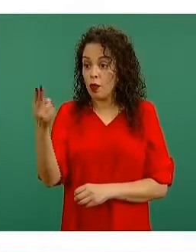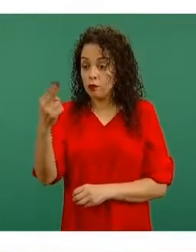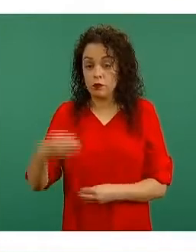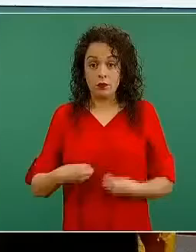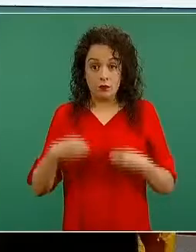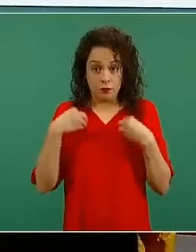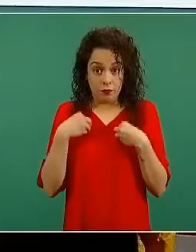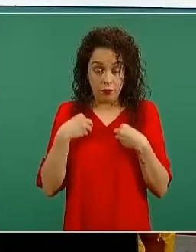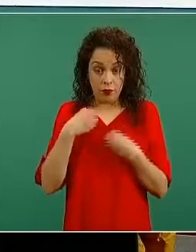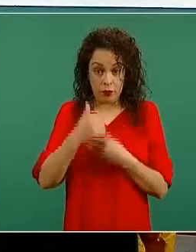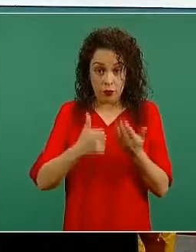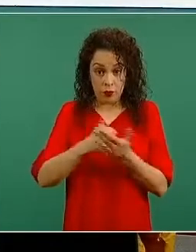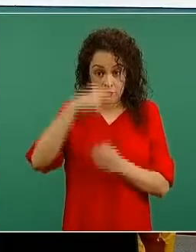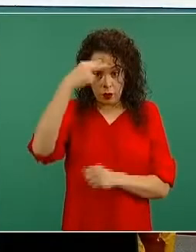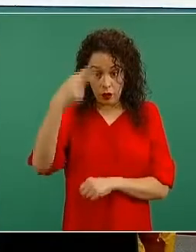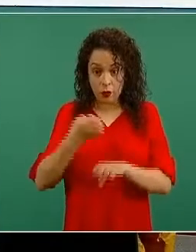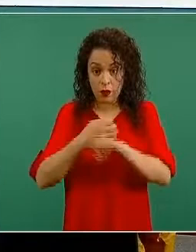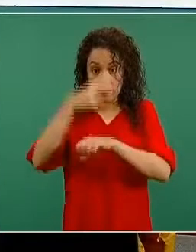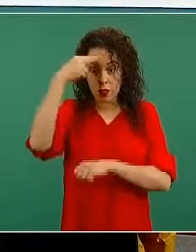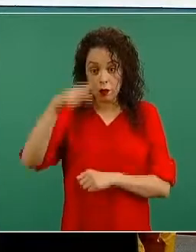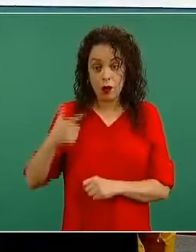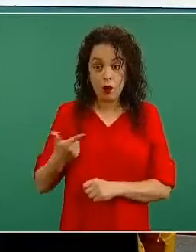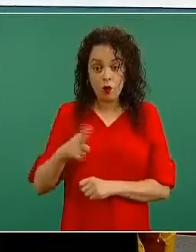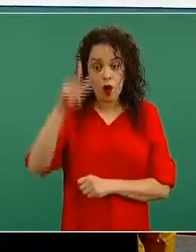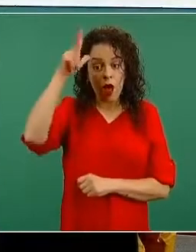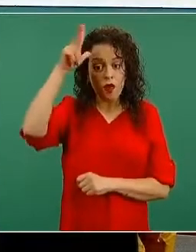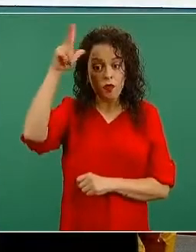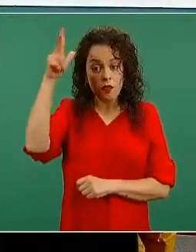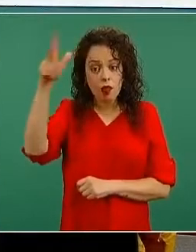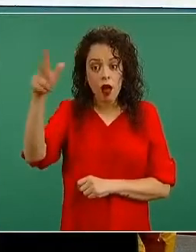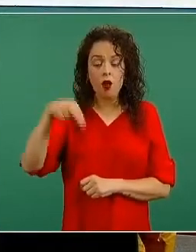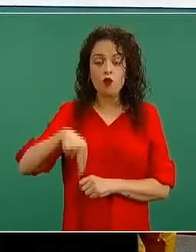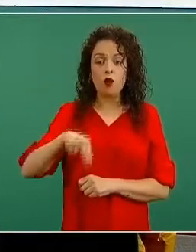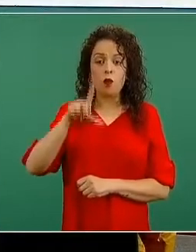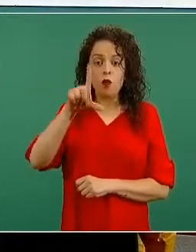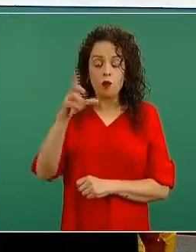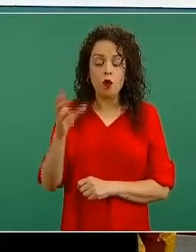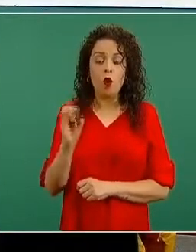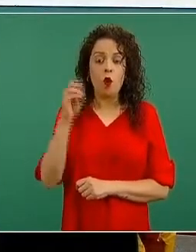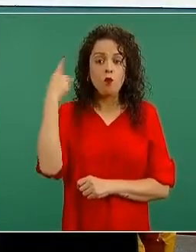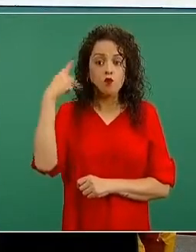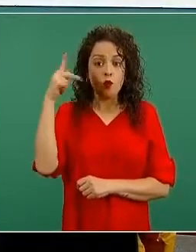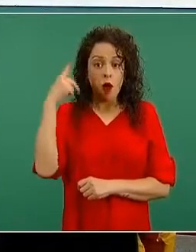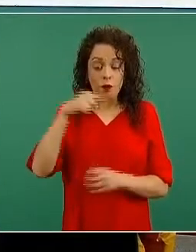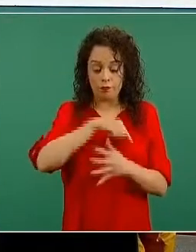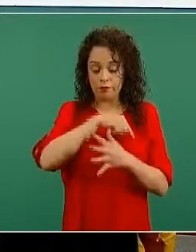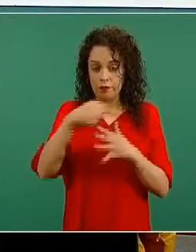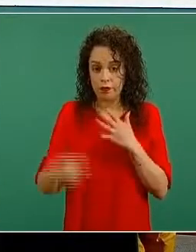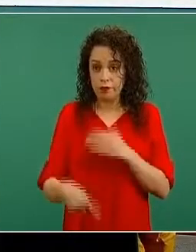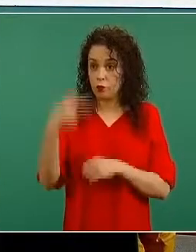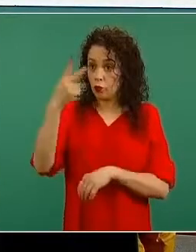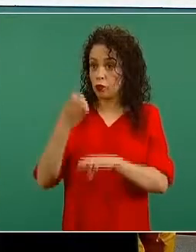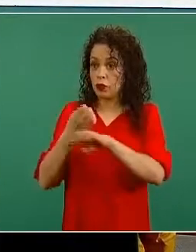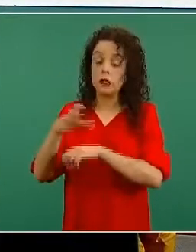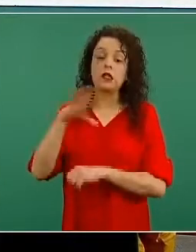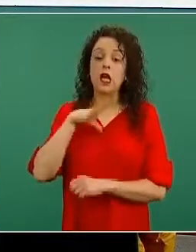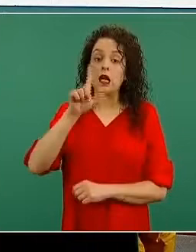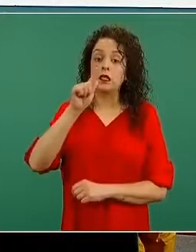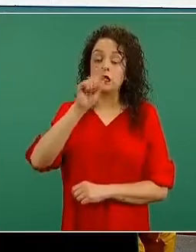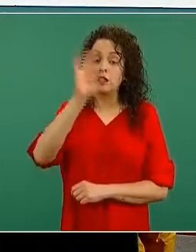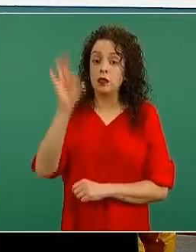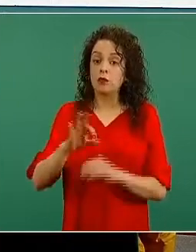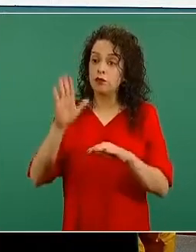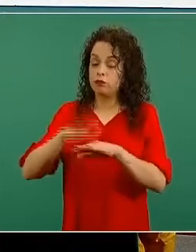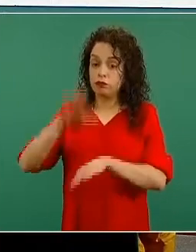de México, Estado de México, Guanajuato, Hidalgo, Nuevo León o Puebla, su estado tiene más del 70% de sus camas destinadas a